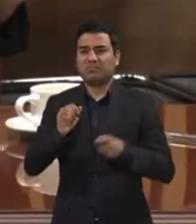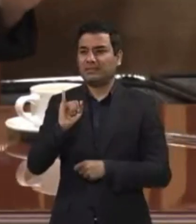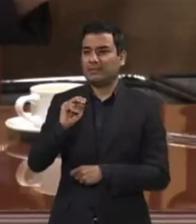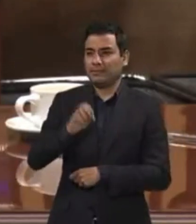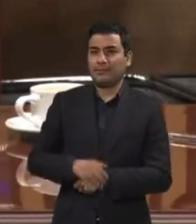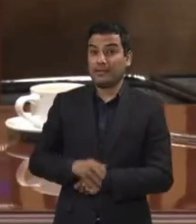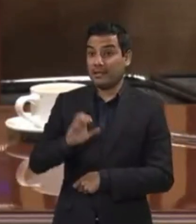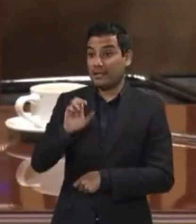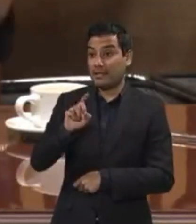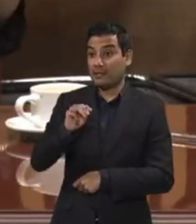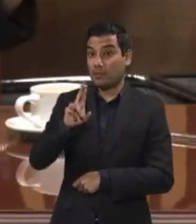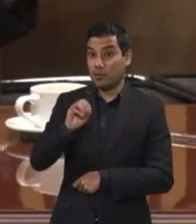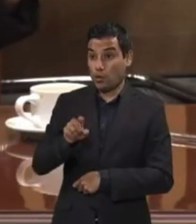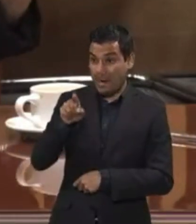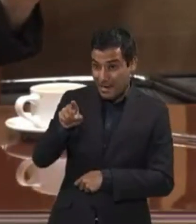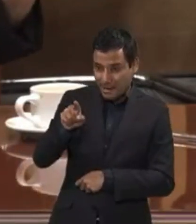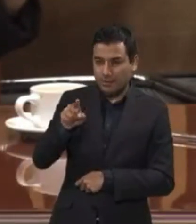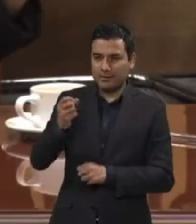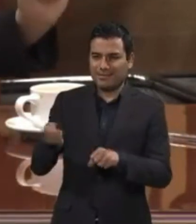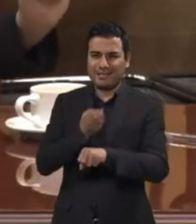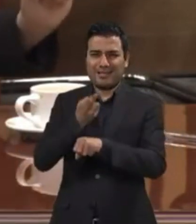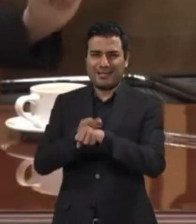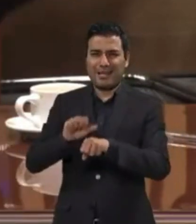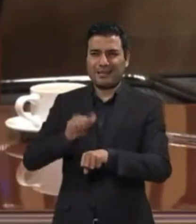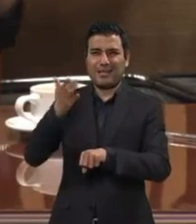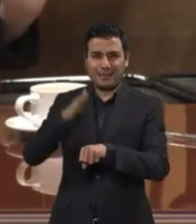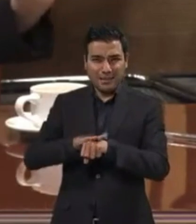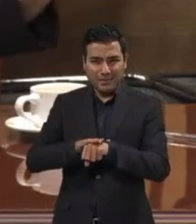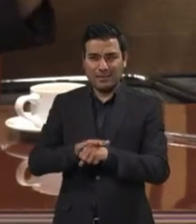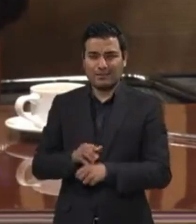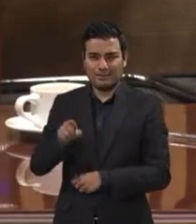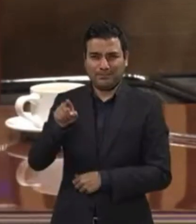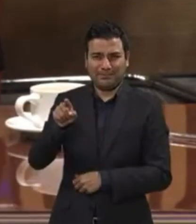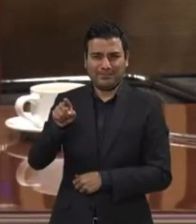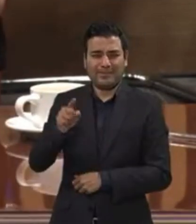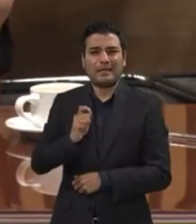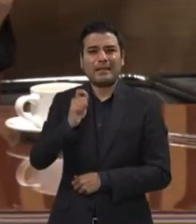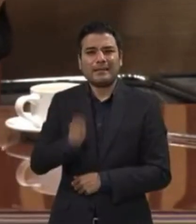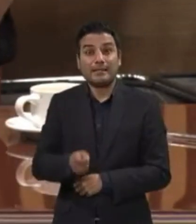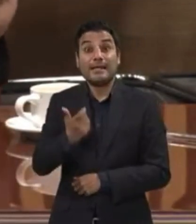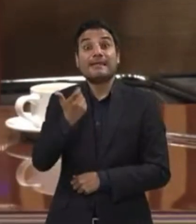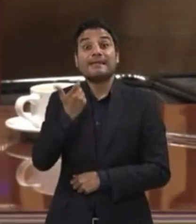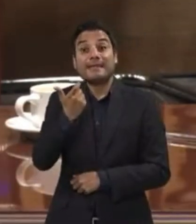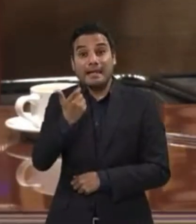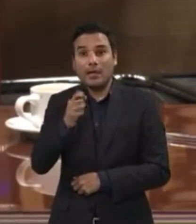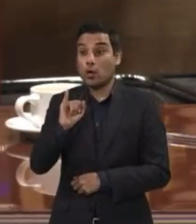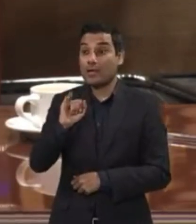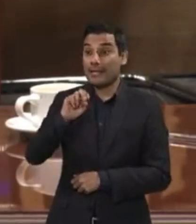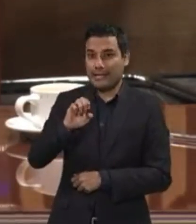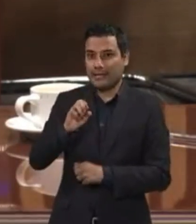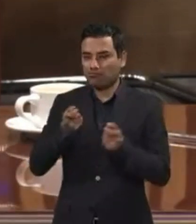Edmundo Jacobo está al frente de la Secretaría Ejecutiva, esta que administra todos los recursos del INE desde